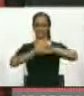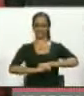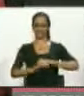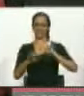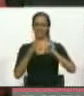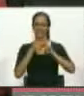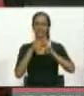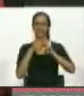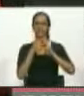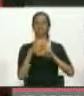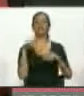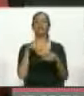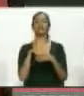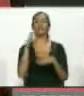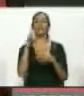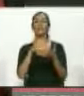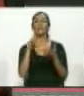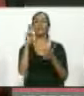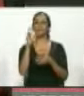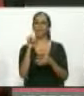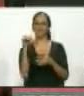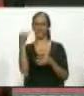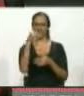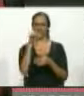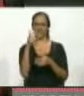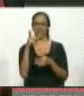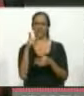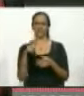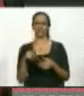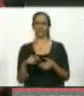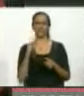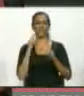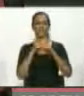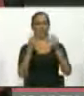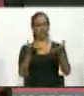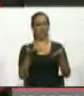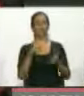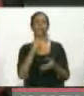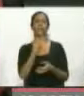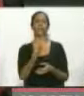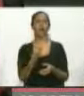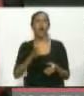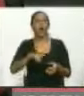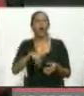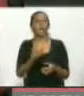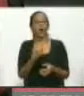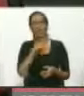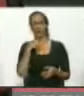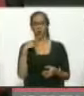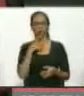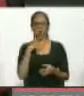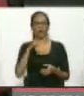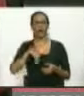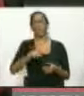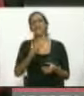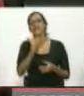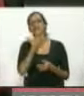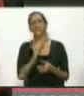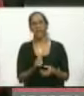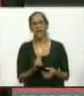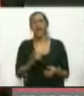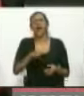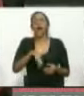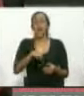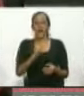etiqueta de selecciones 2020 ence está acá desde acá te lo estamos diciendo puede ser en octubre puede ser en diciembre puede